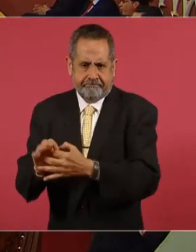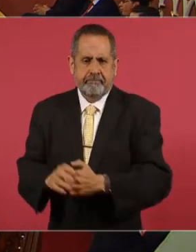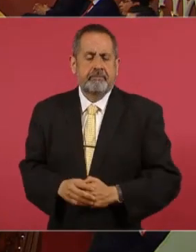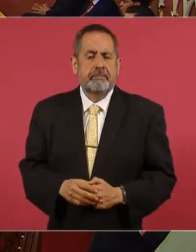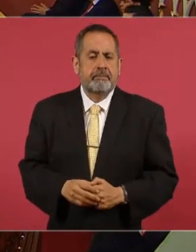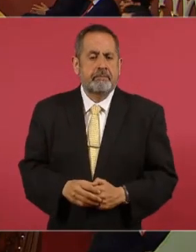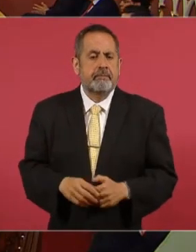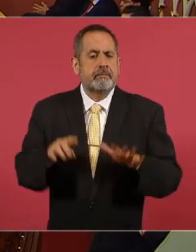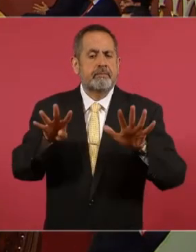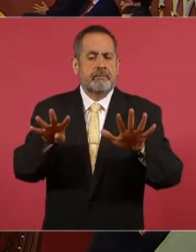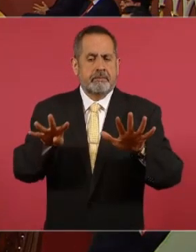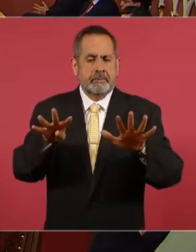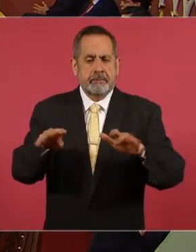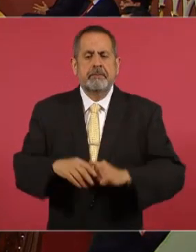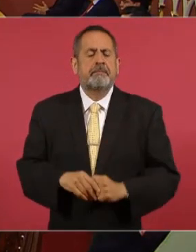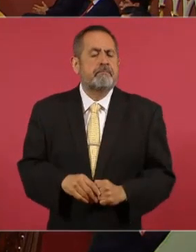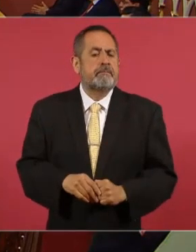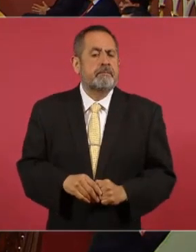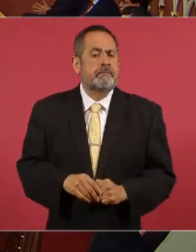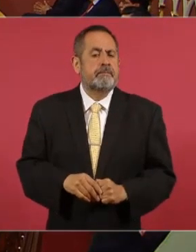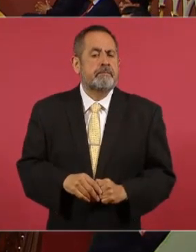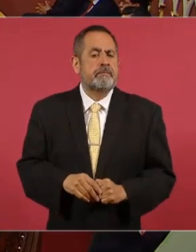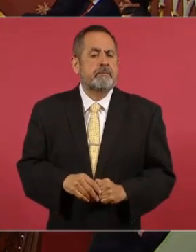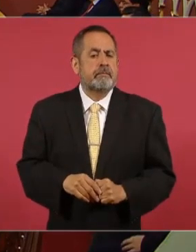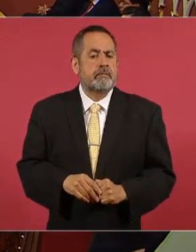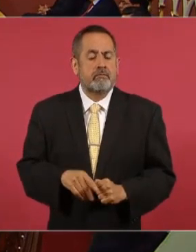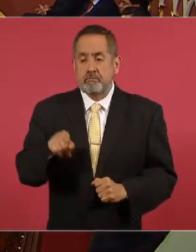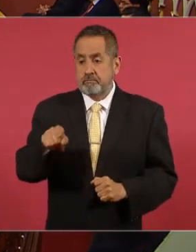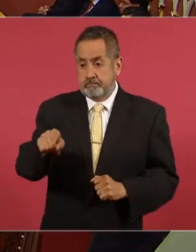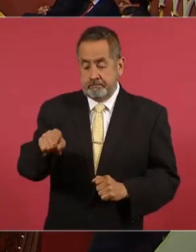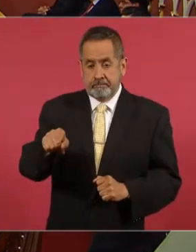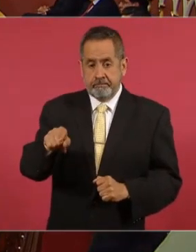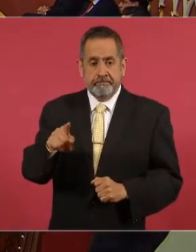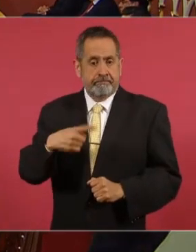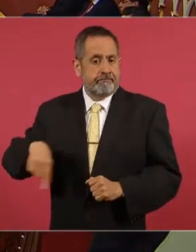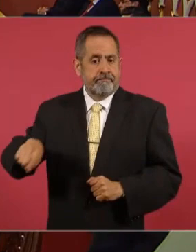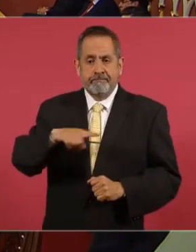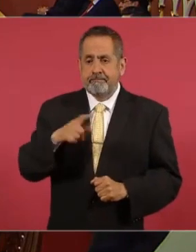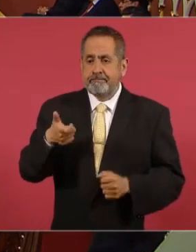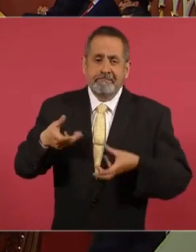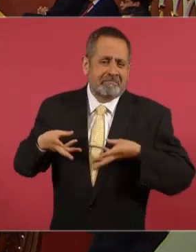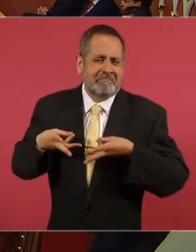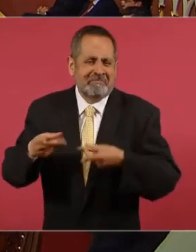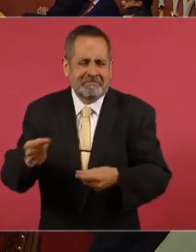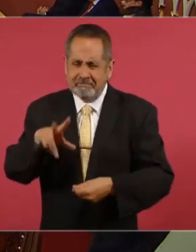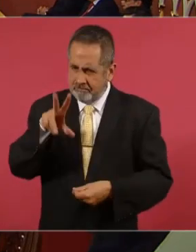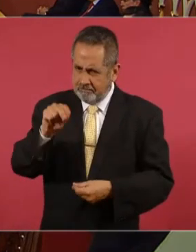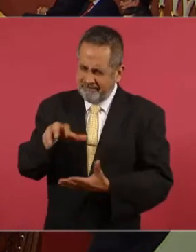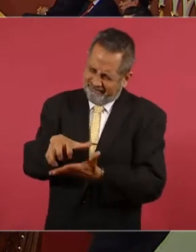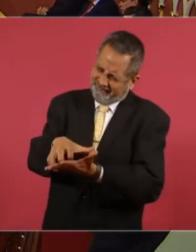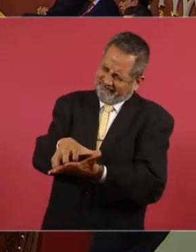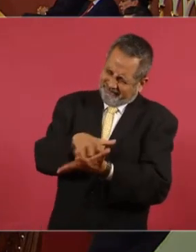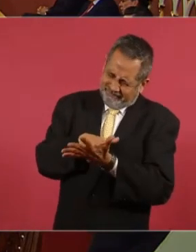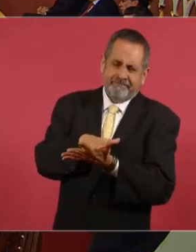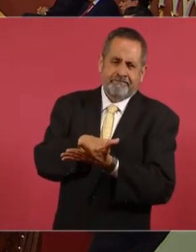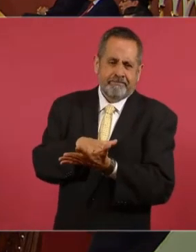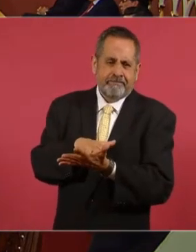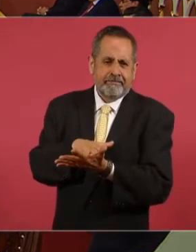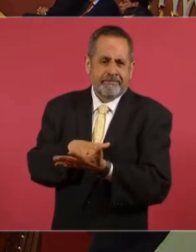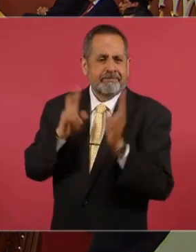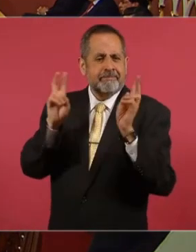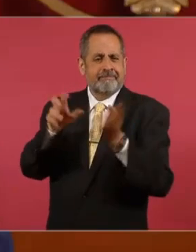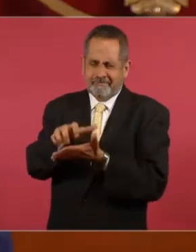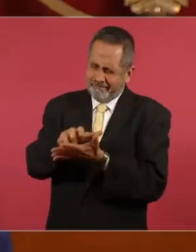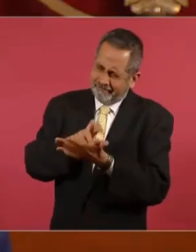19. Convertir en política de Estado la austeridad republicana. Se